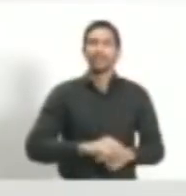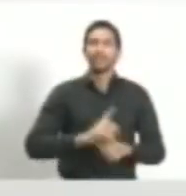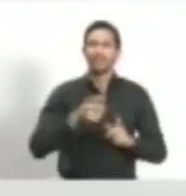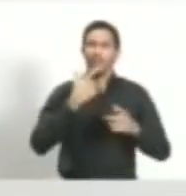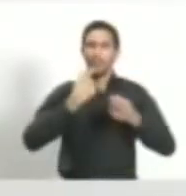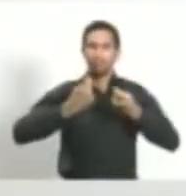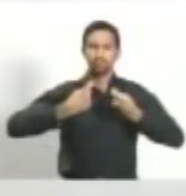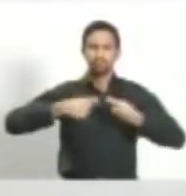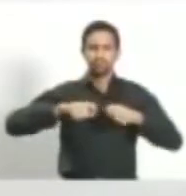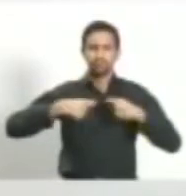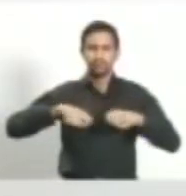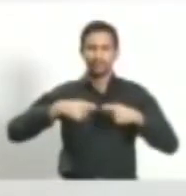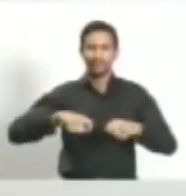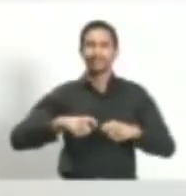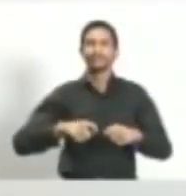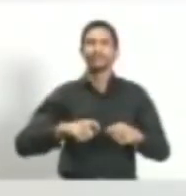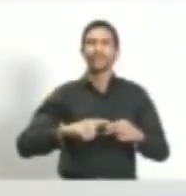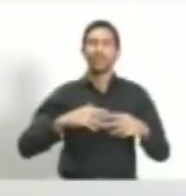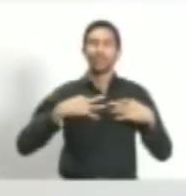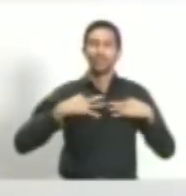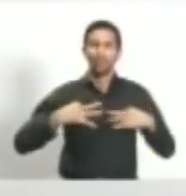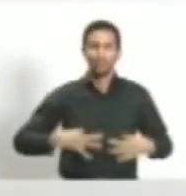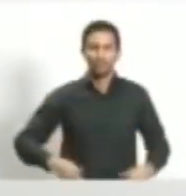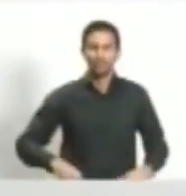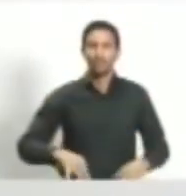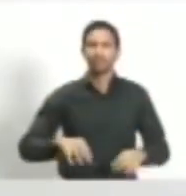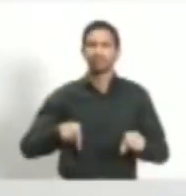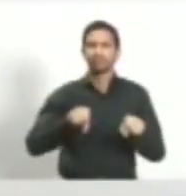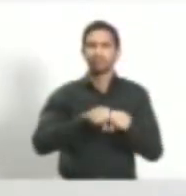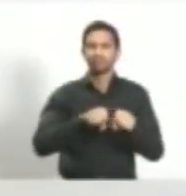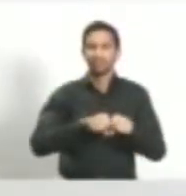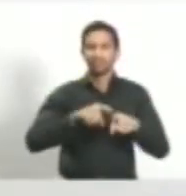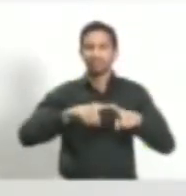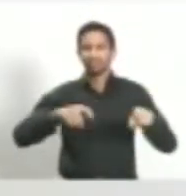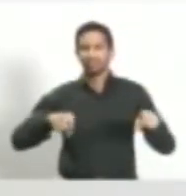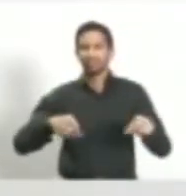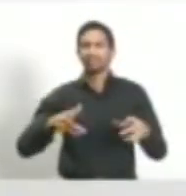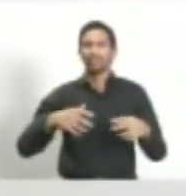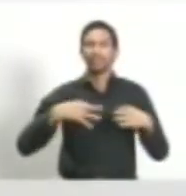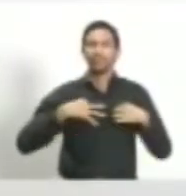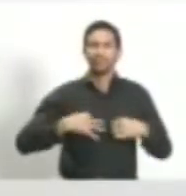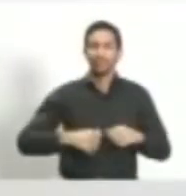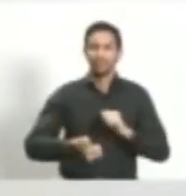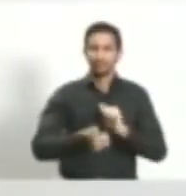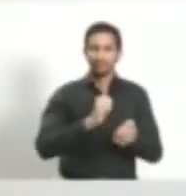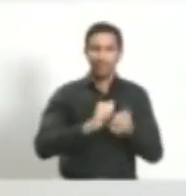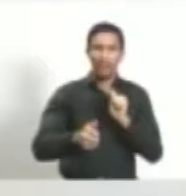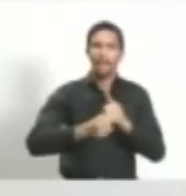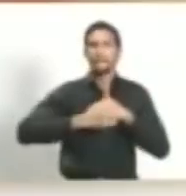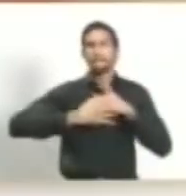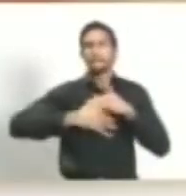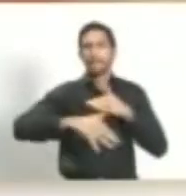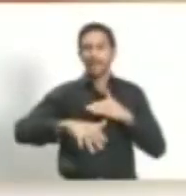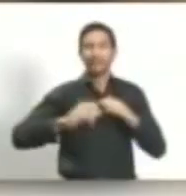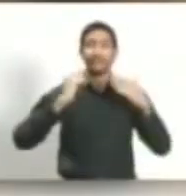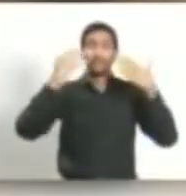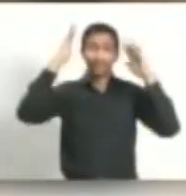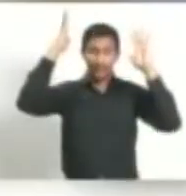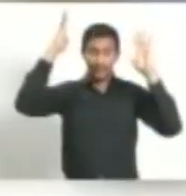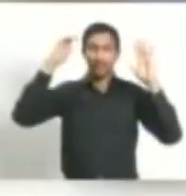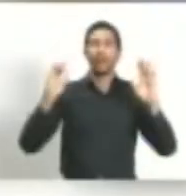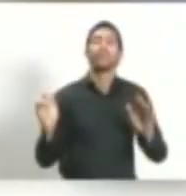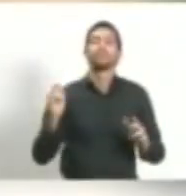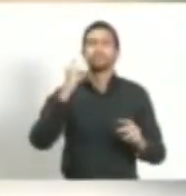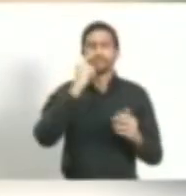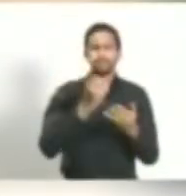cuero, ropa, calzado, ropa deportiva, ropa de playa, van a encontrar de todo en la feria. En el marco del evento se contará